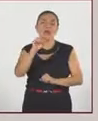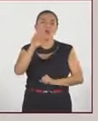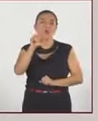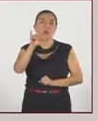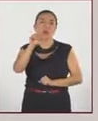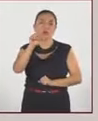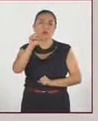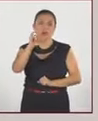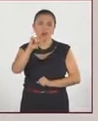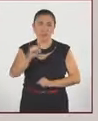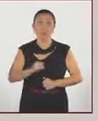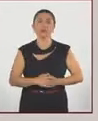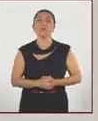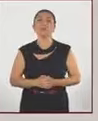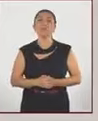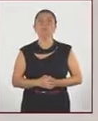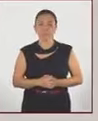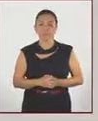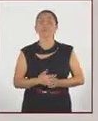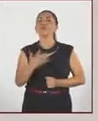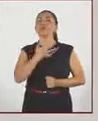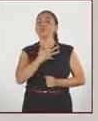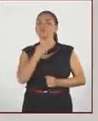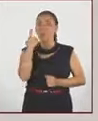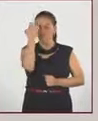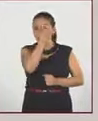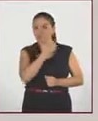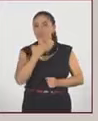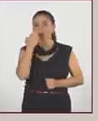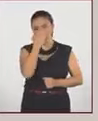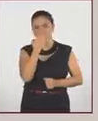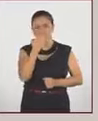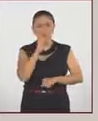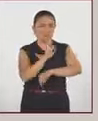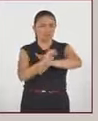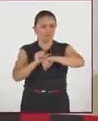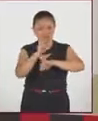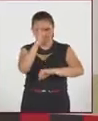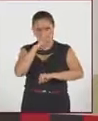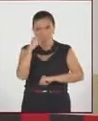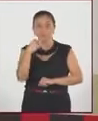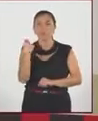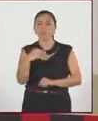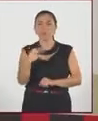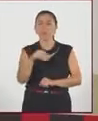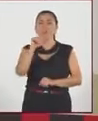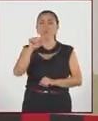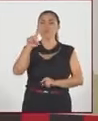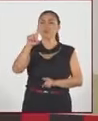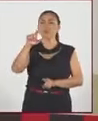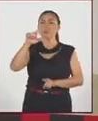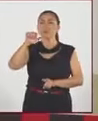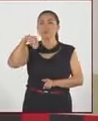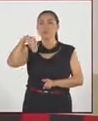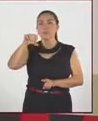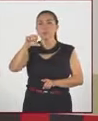escoliosis. Hay un test muy sencillo que se llama test de Adams,